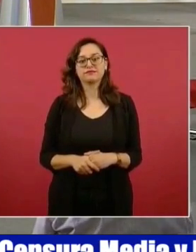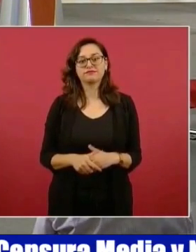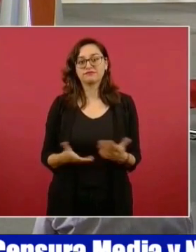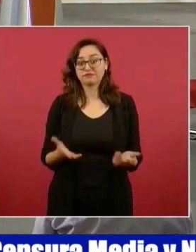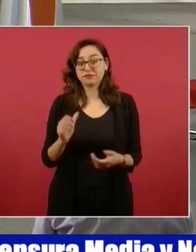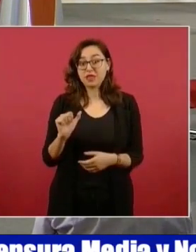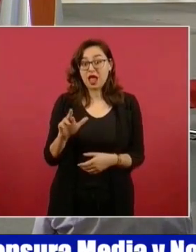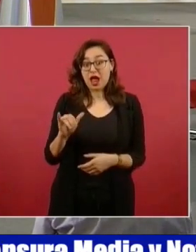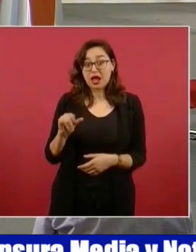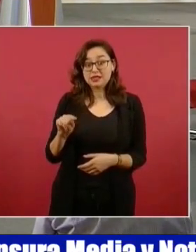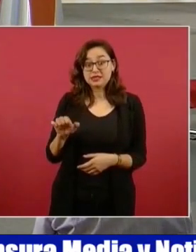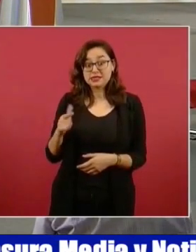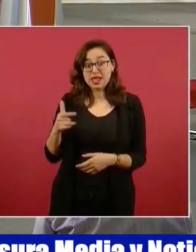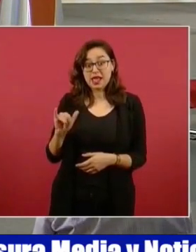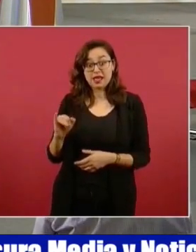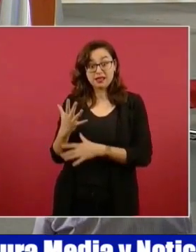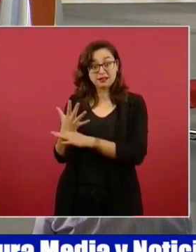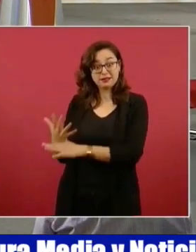escuchar esto.